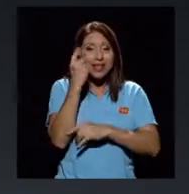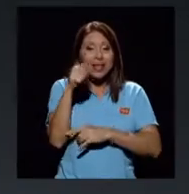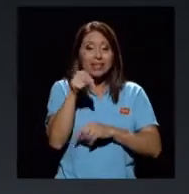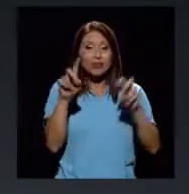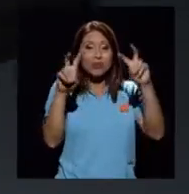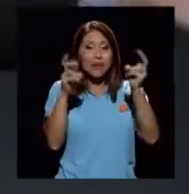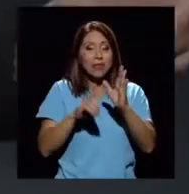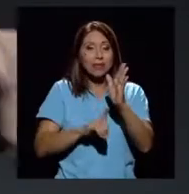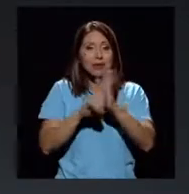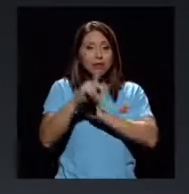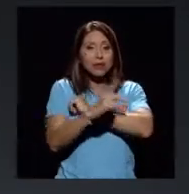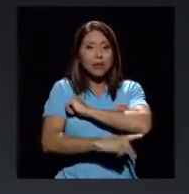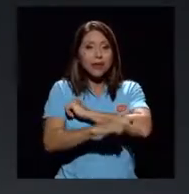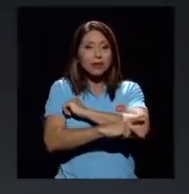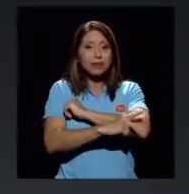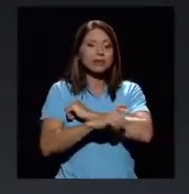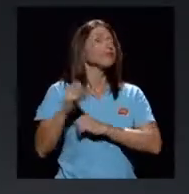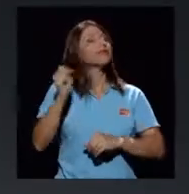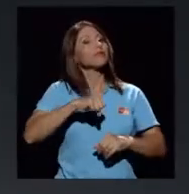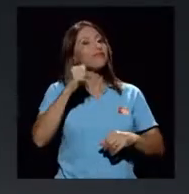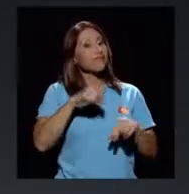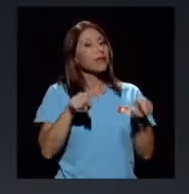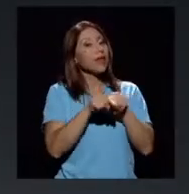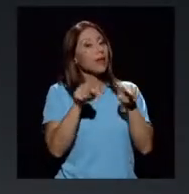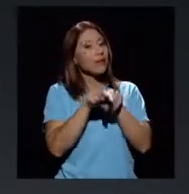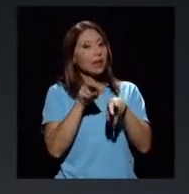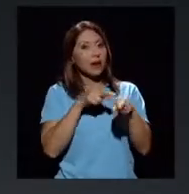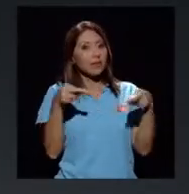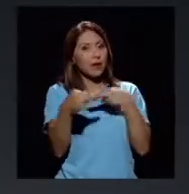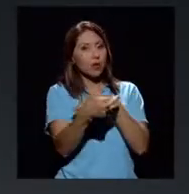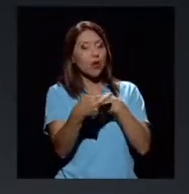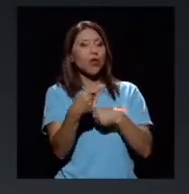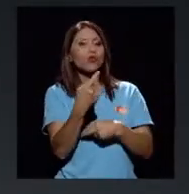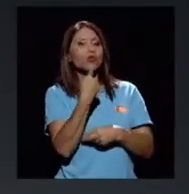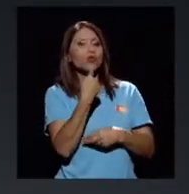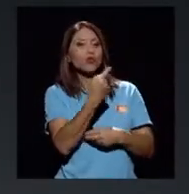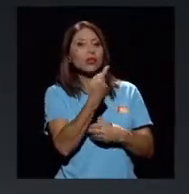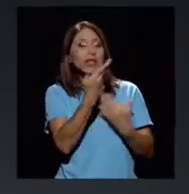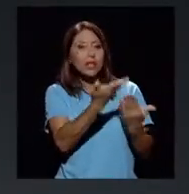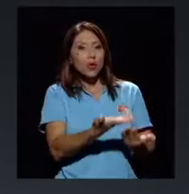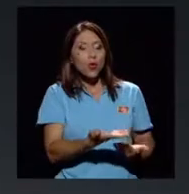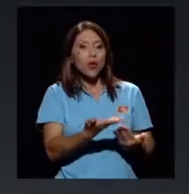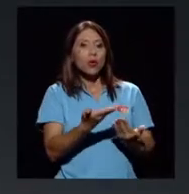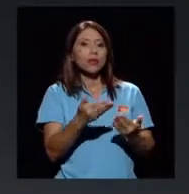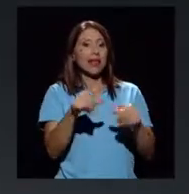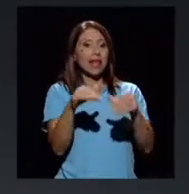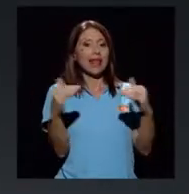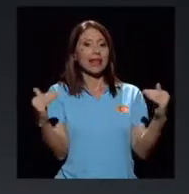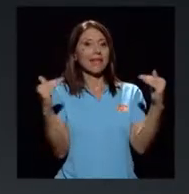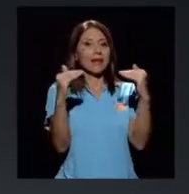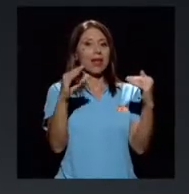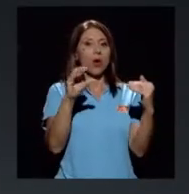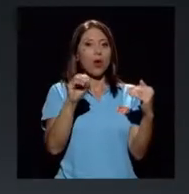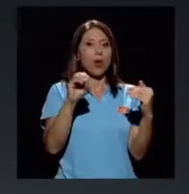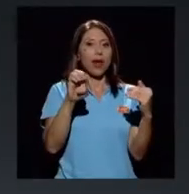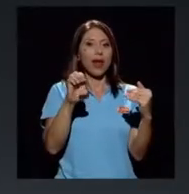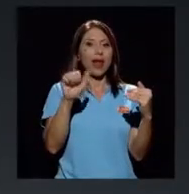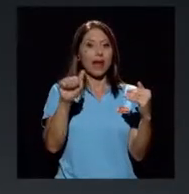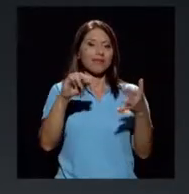y también de la región, porque ya usted lo dijo, del ámbito de la OEA, o sea, del continente, y por